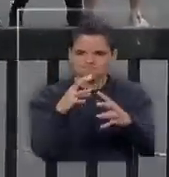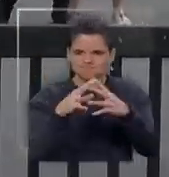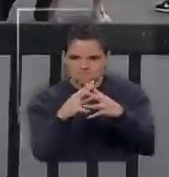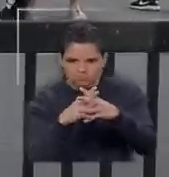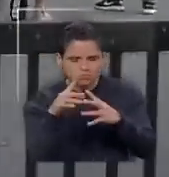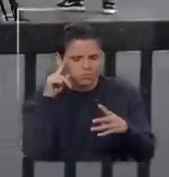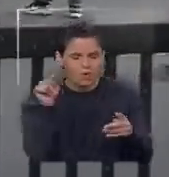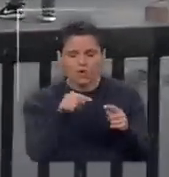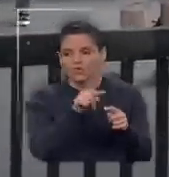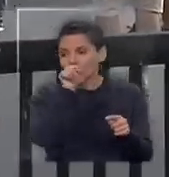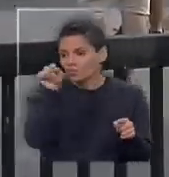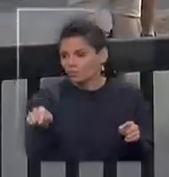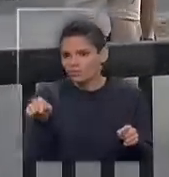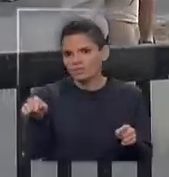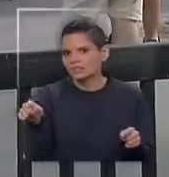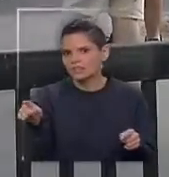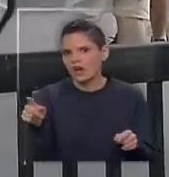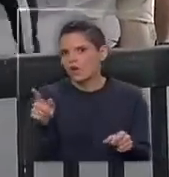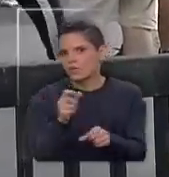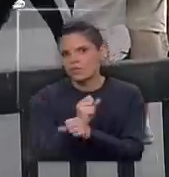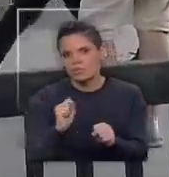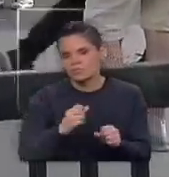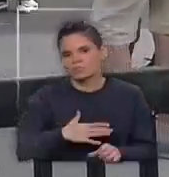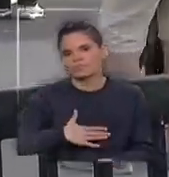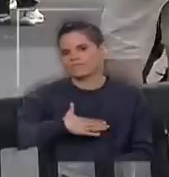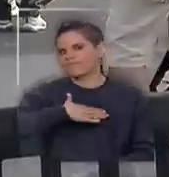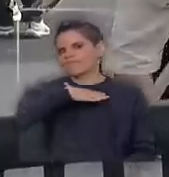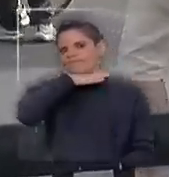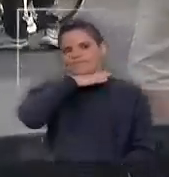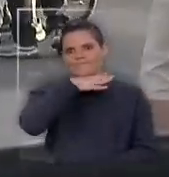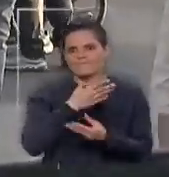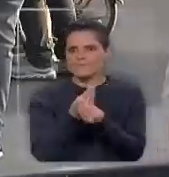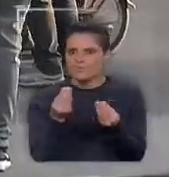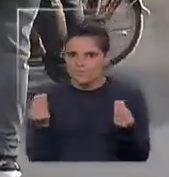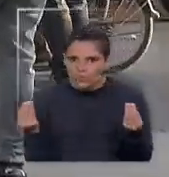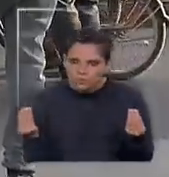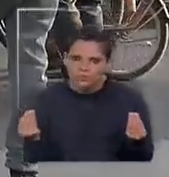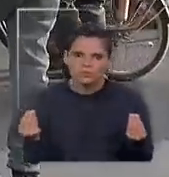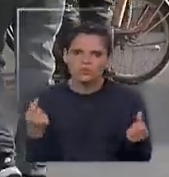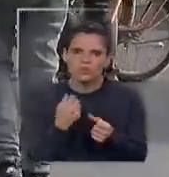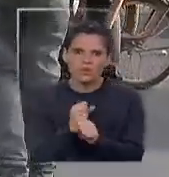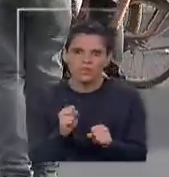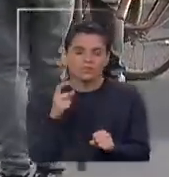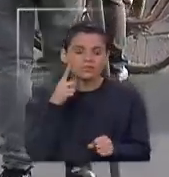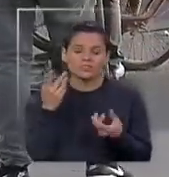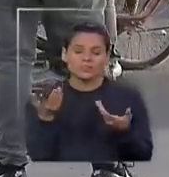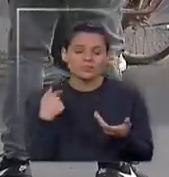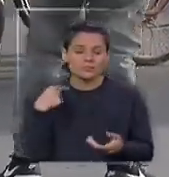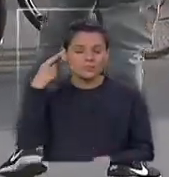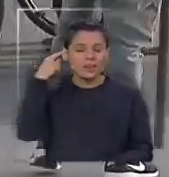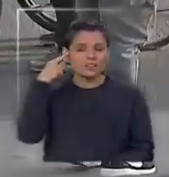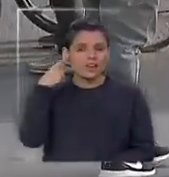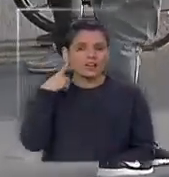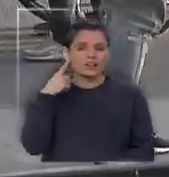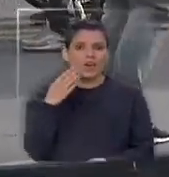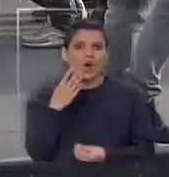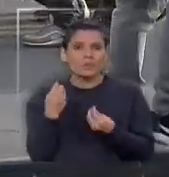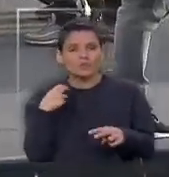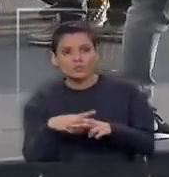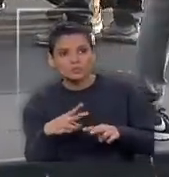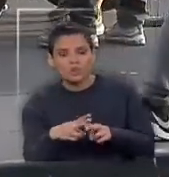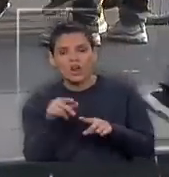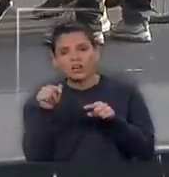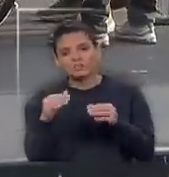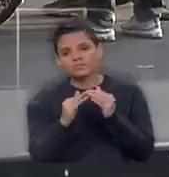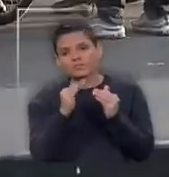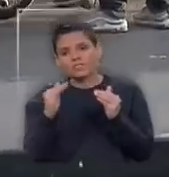pero derechamente no dan abasto. Y él decía que quizás la única salida era esto, lo que tú estás relatando, los mismos vecinos, producto